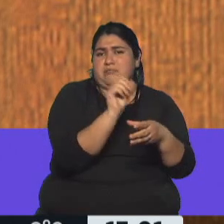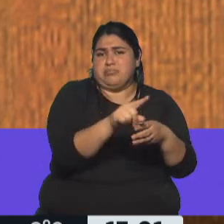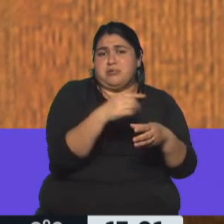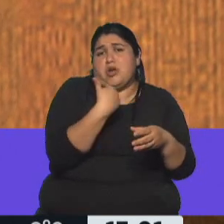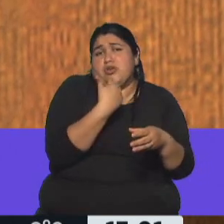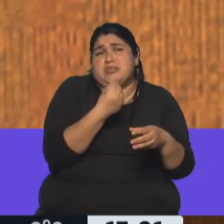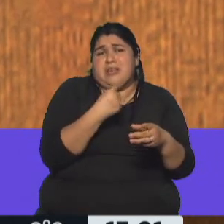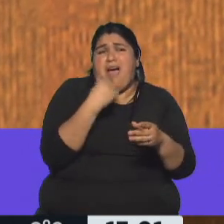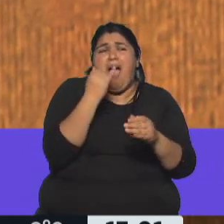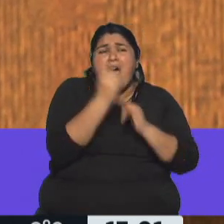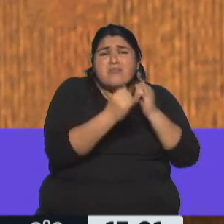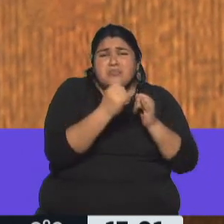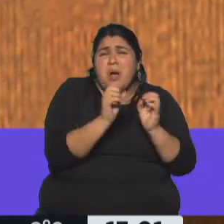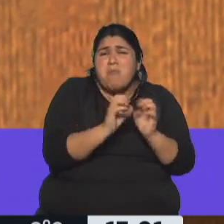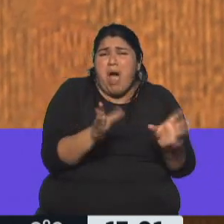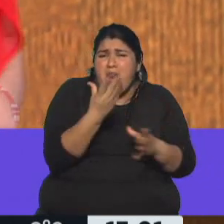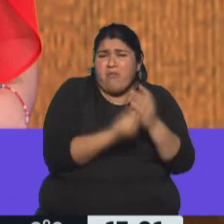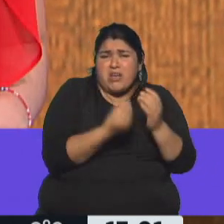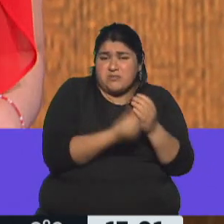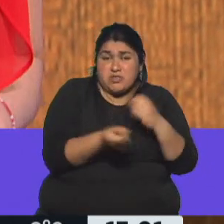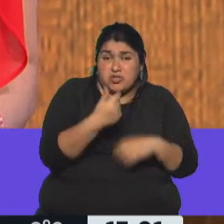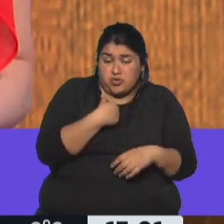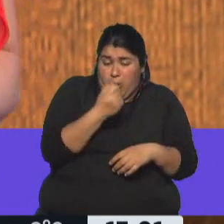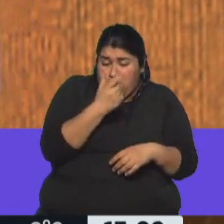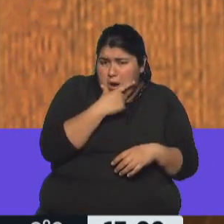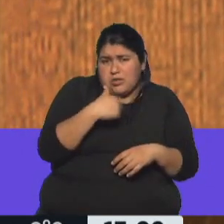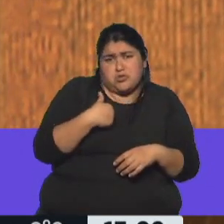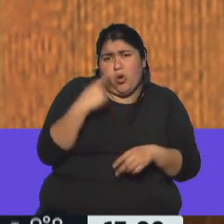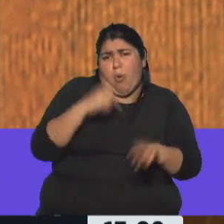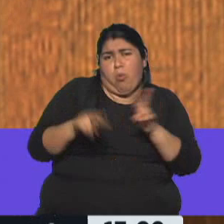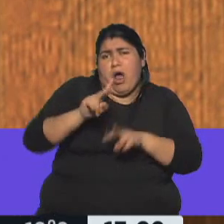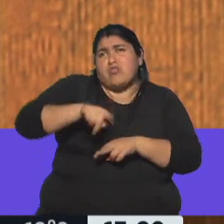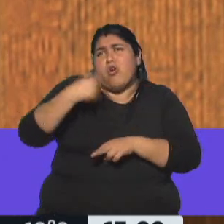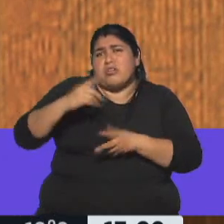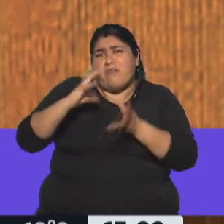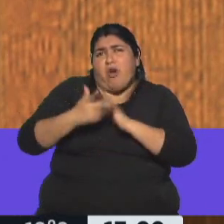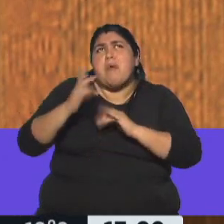por qué lo están asesorando tan mal, porque yo si fuera Mauricio Macri elegiría otro eje para